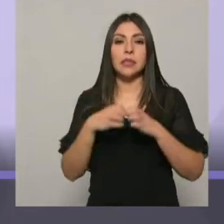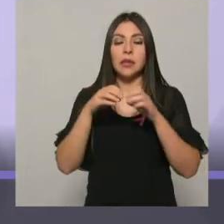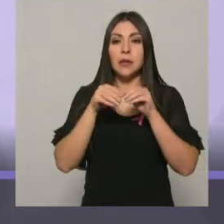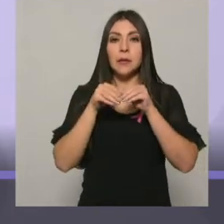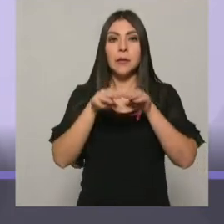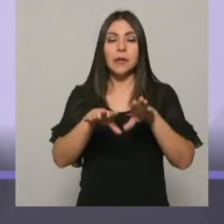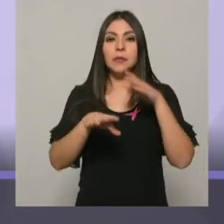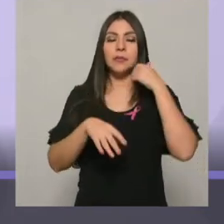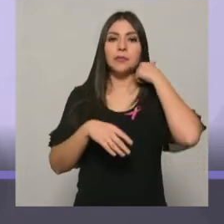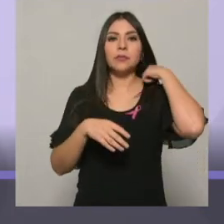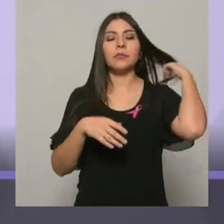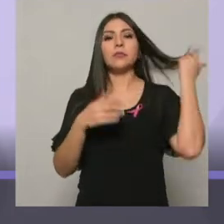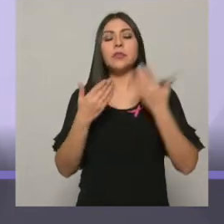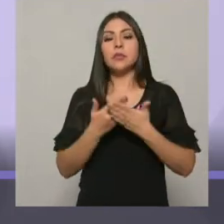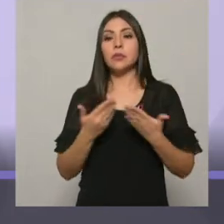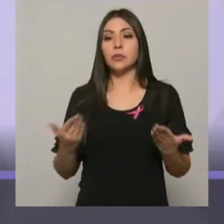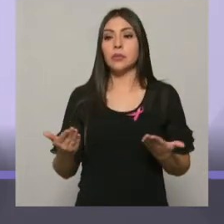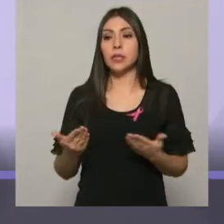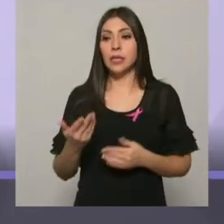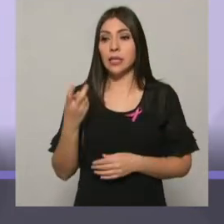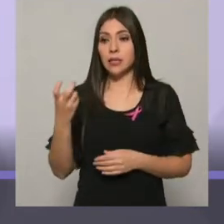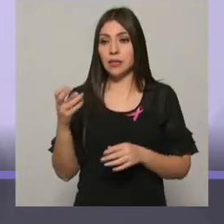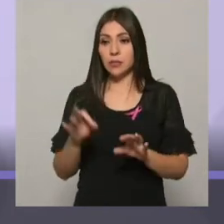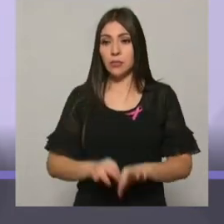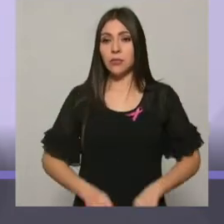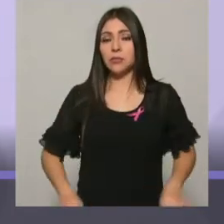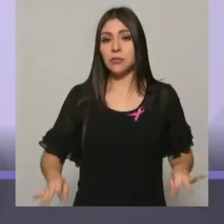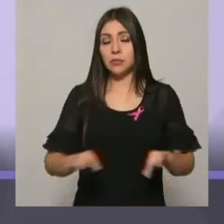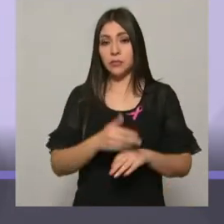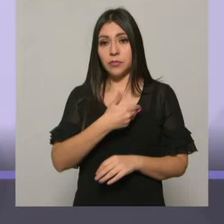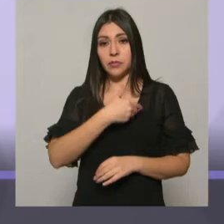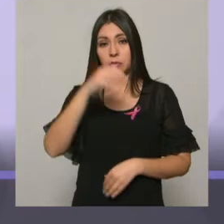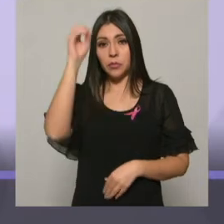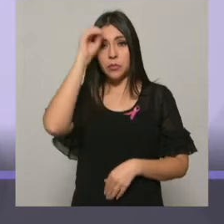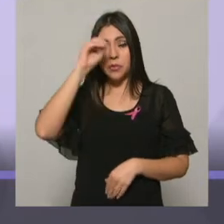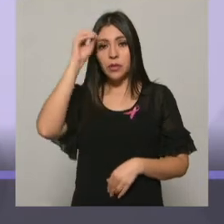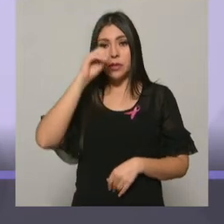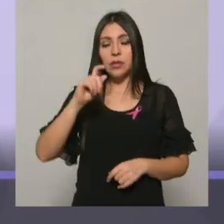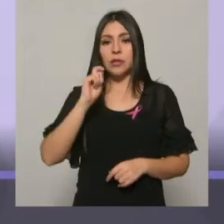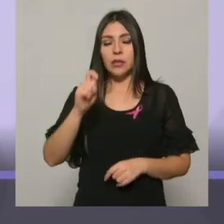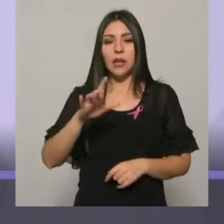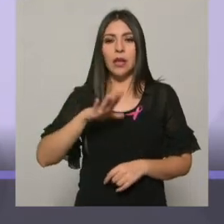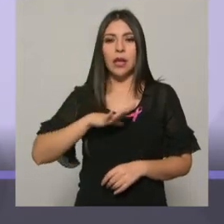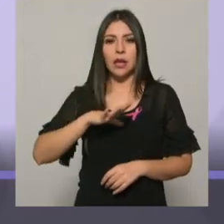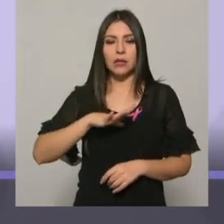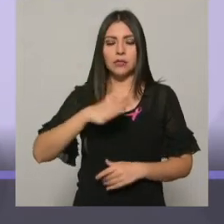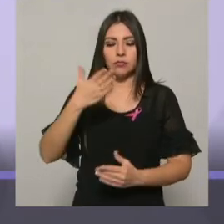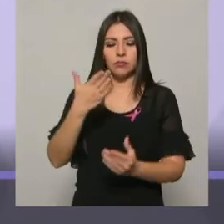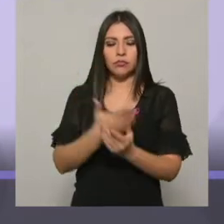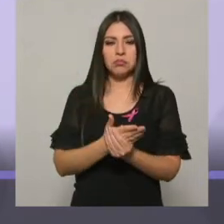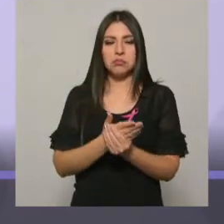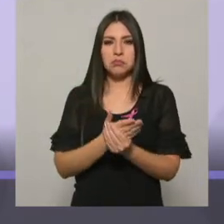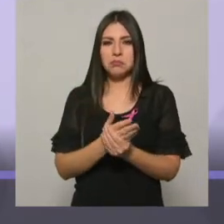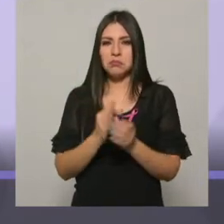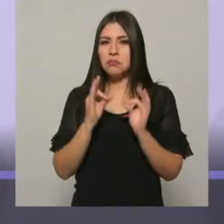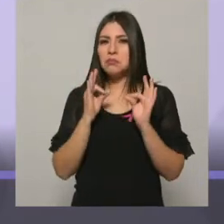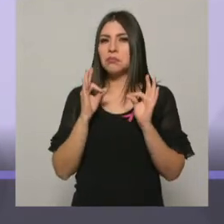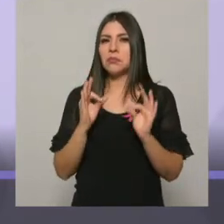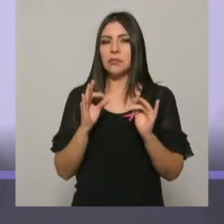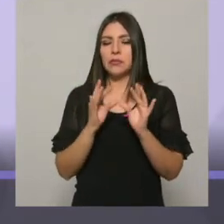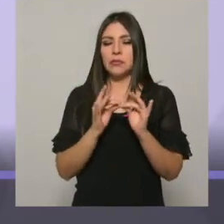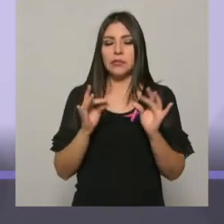pero aquí lo más importante desde mi punto de vista es que hay una carpeta de investigación muy bien